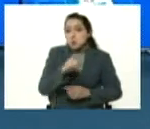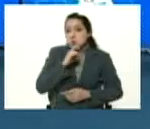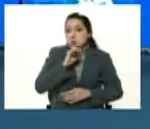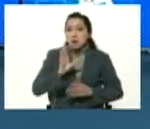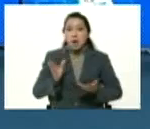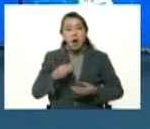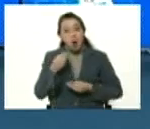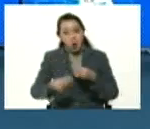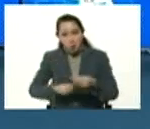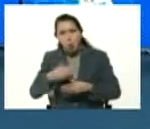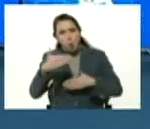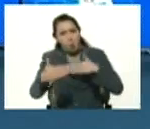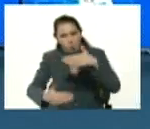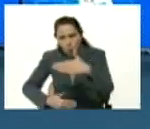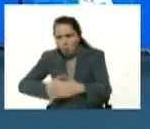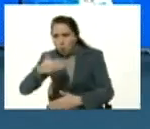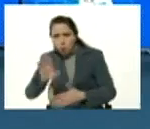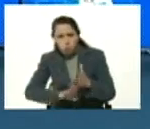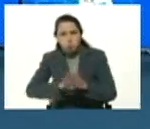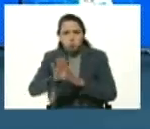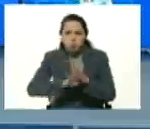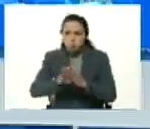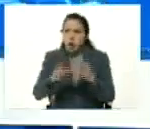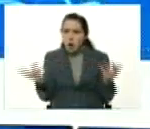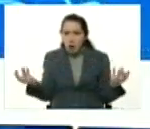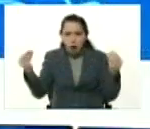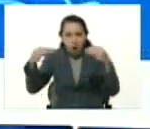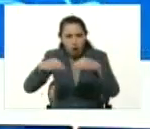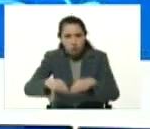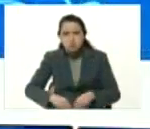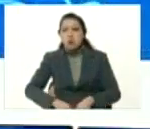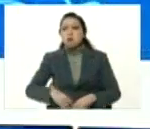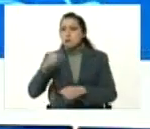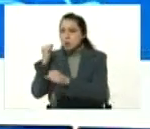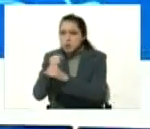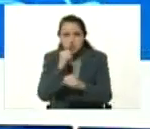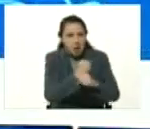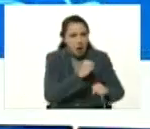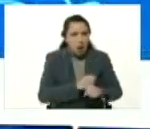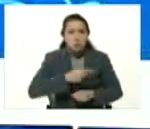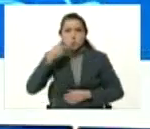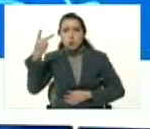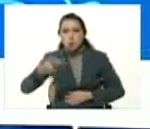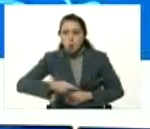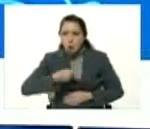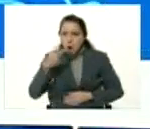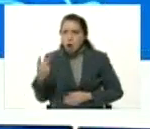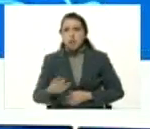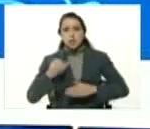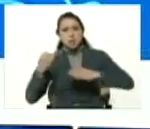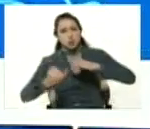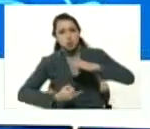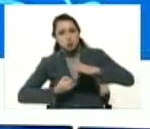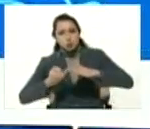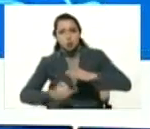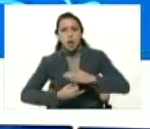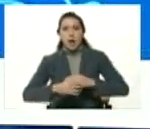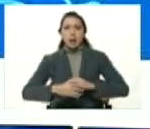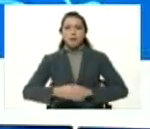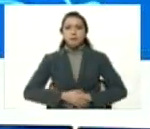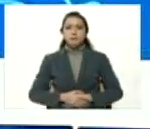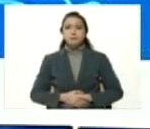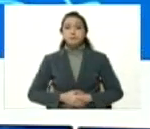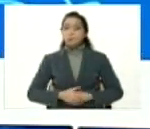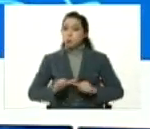se van creando las condiciones materiales, organizativas, logísticas, políticas, institucionales, para